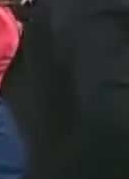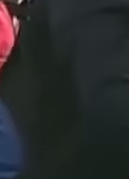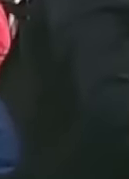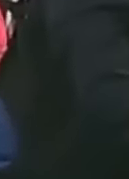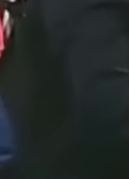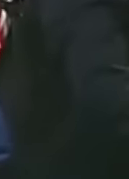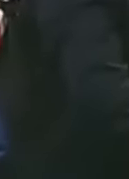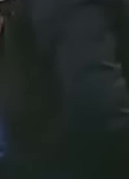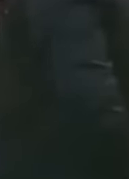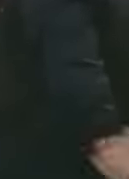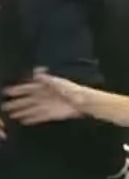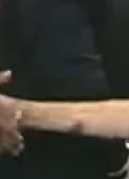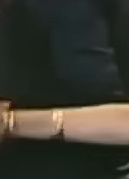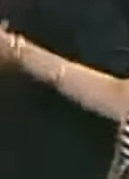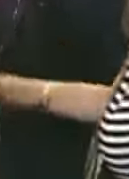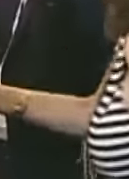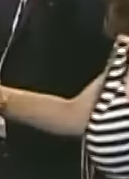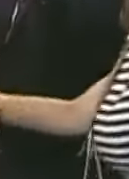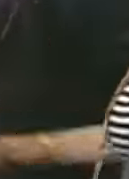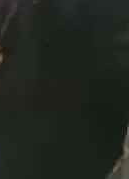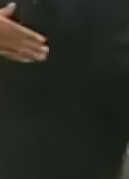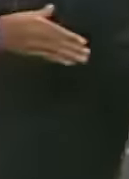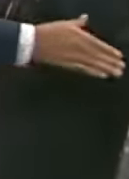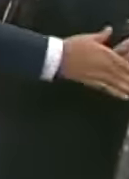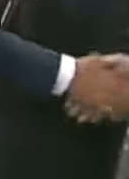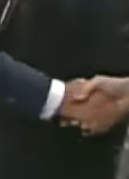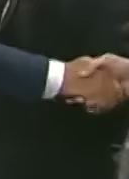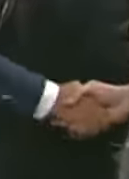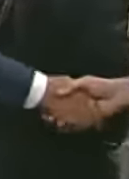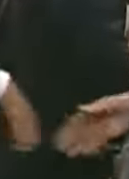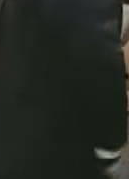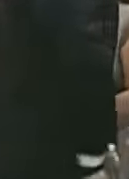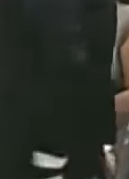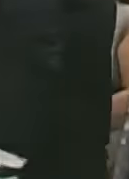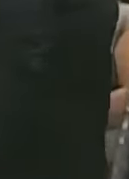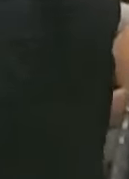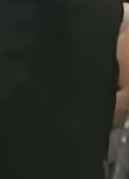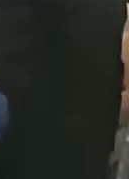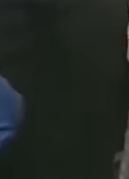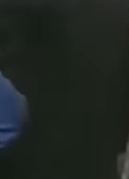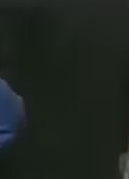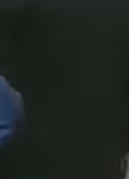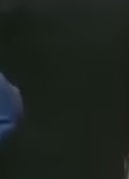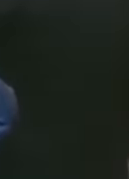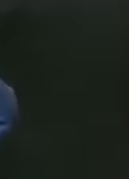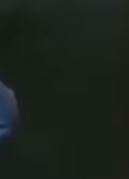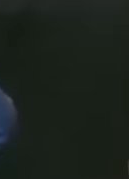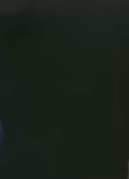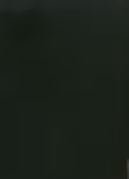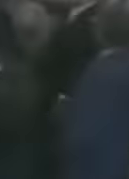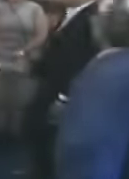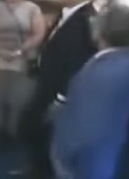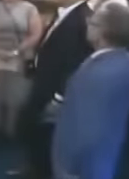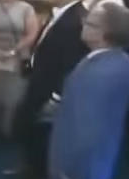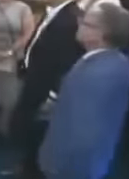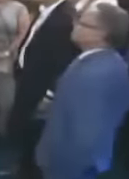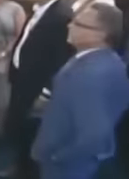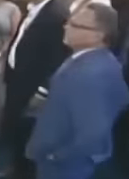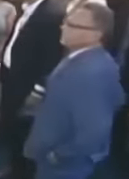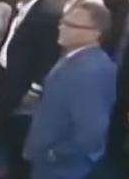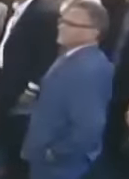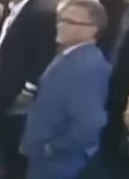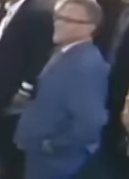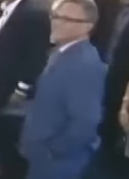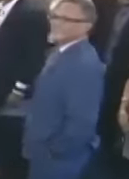se vienen realizando en todo el territorio nacional en esta consulta que llevará justamente el pueblo venezolano el